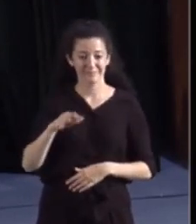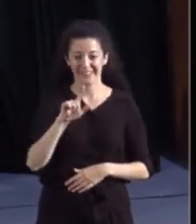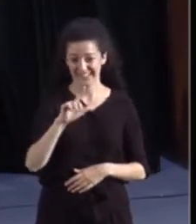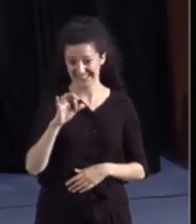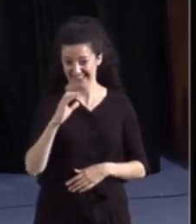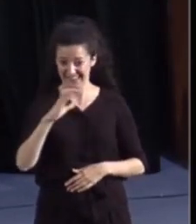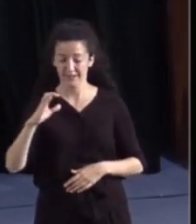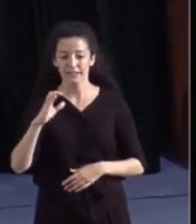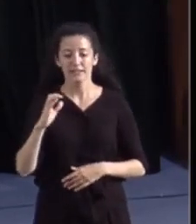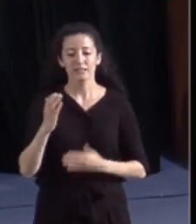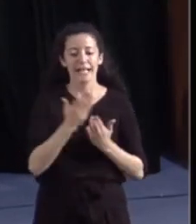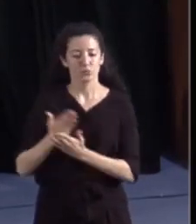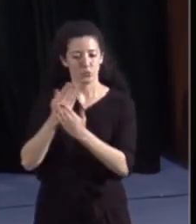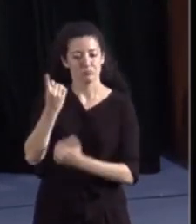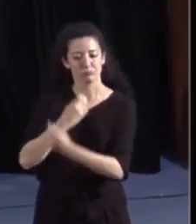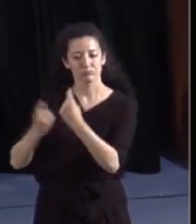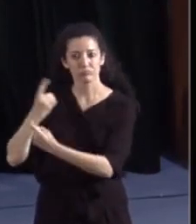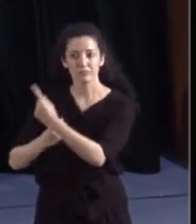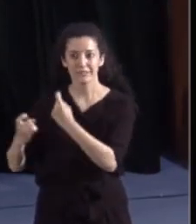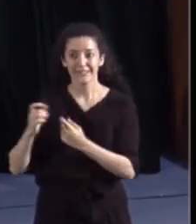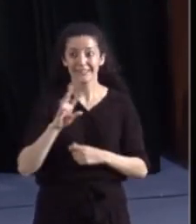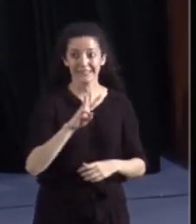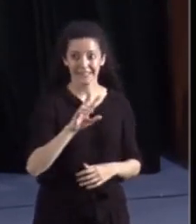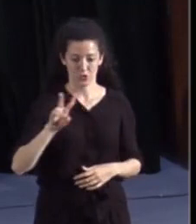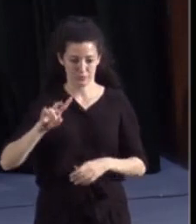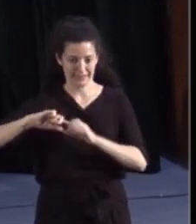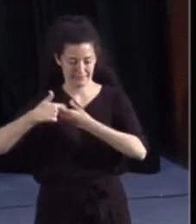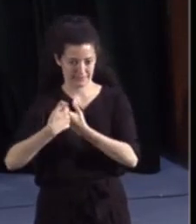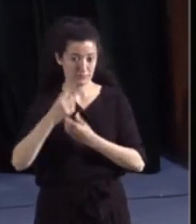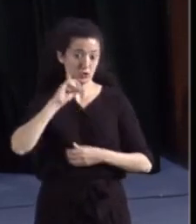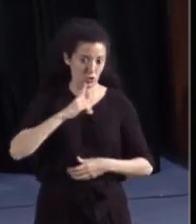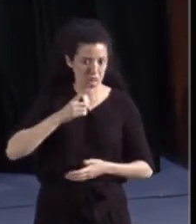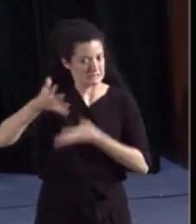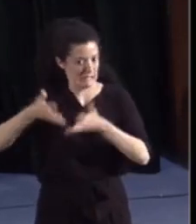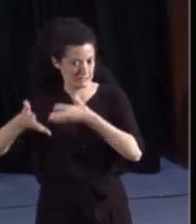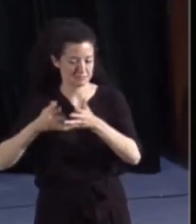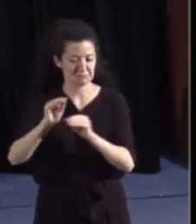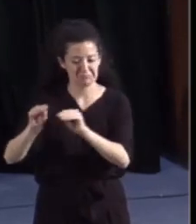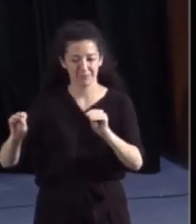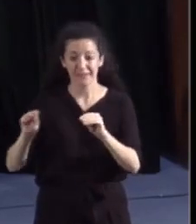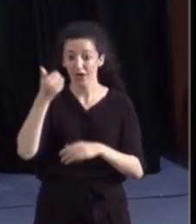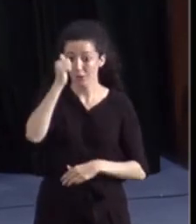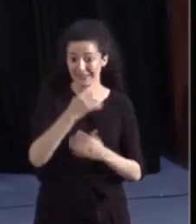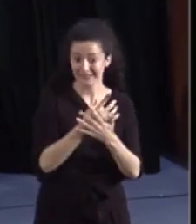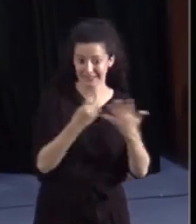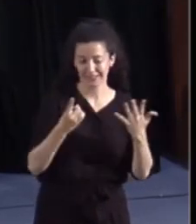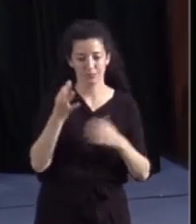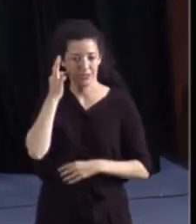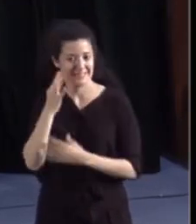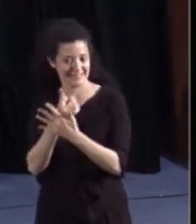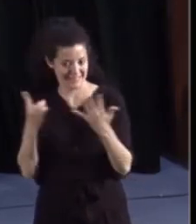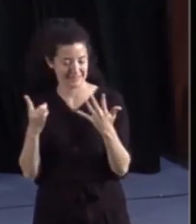con 32 participantes, todos ellos sordos, signantes, 16 hombres y 16 mujeres, y